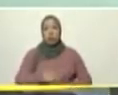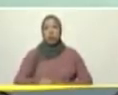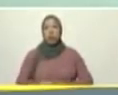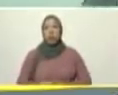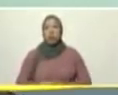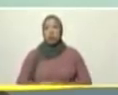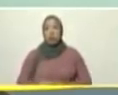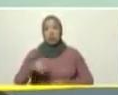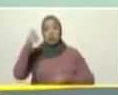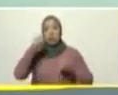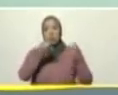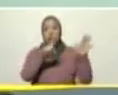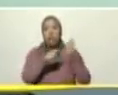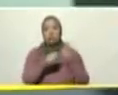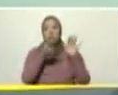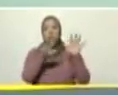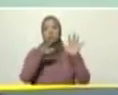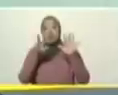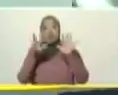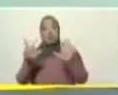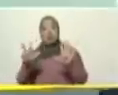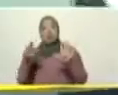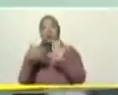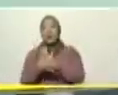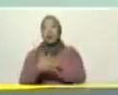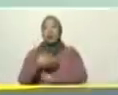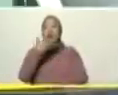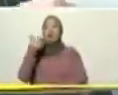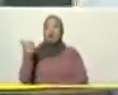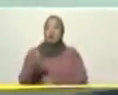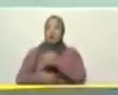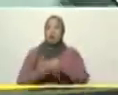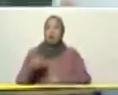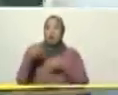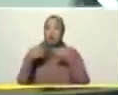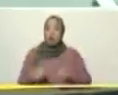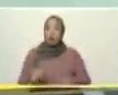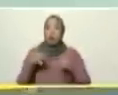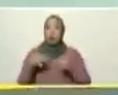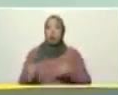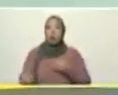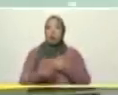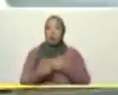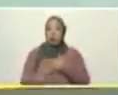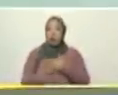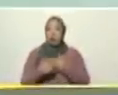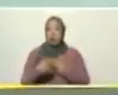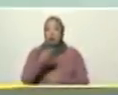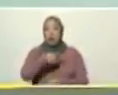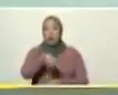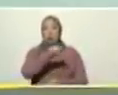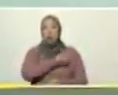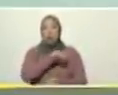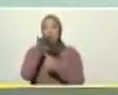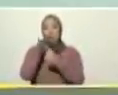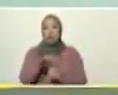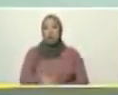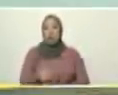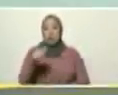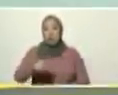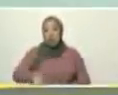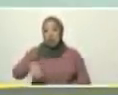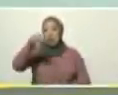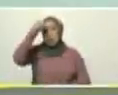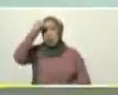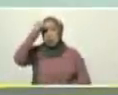Allende en el 73, en un ejemplo de que las cosas se podían hacer de otra manera. Y nos han atacado mucho en España por haber aprendido aquí muchas cosas,